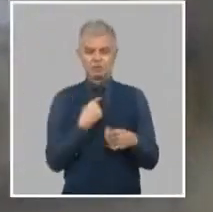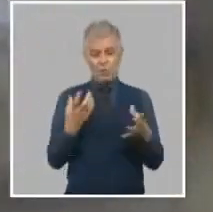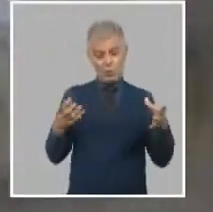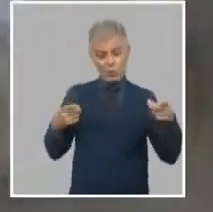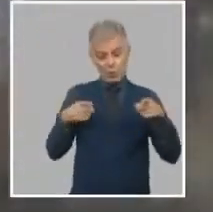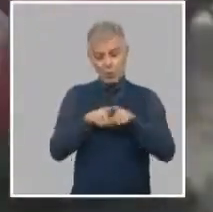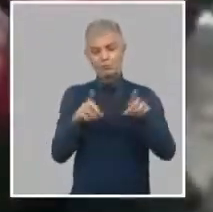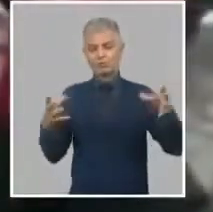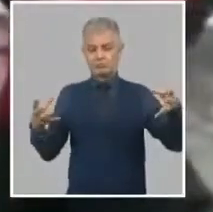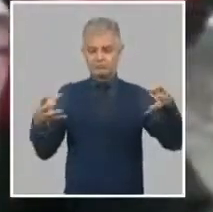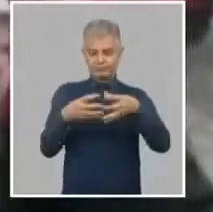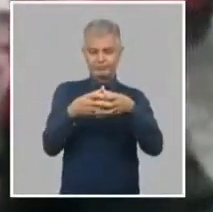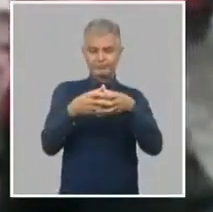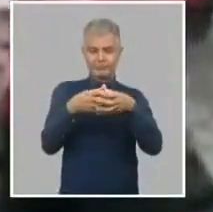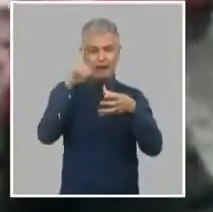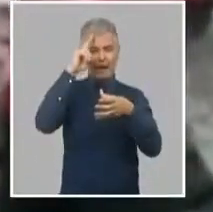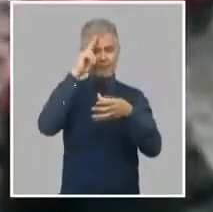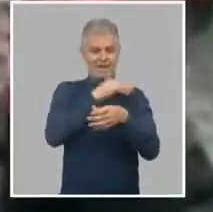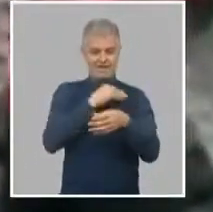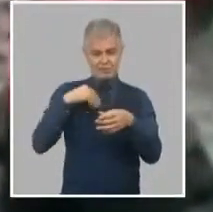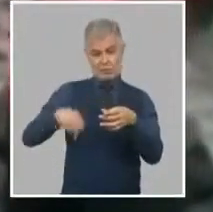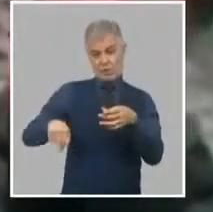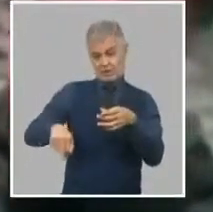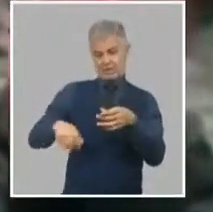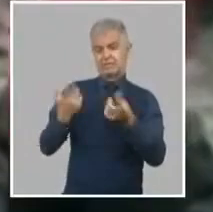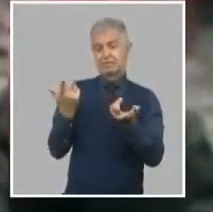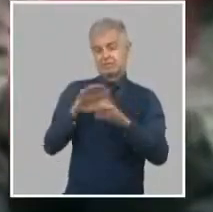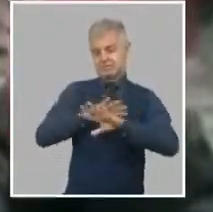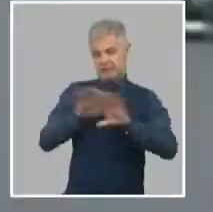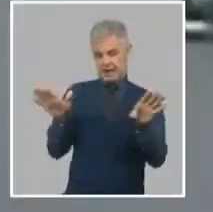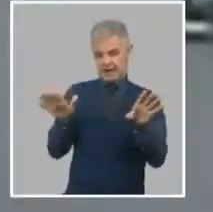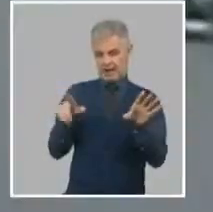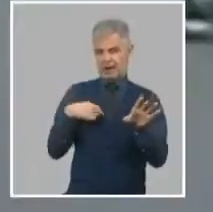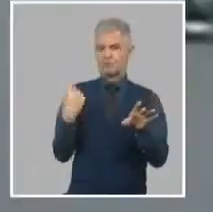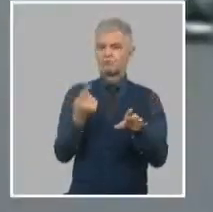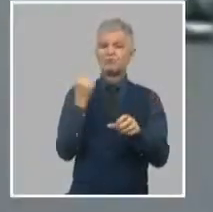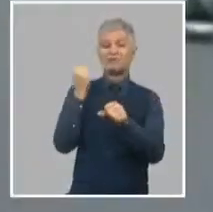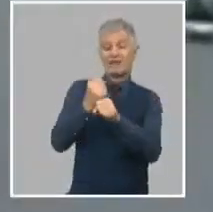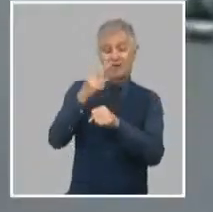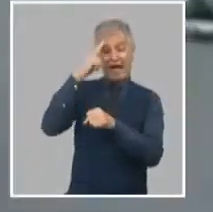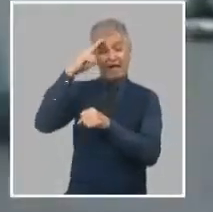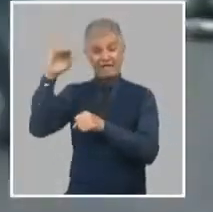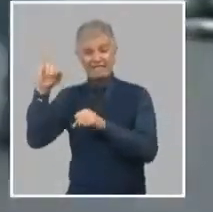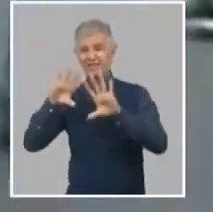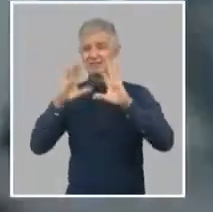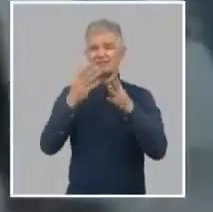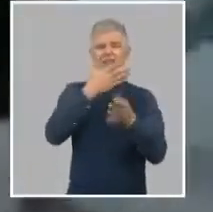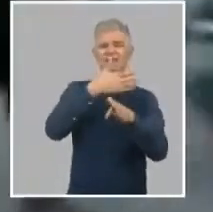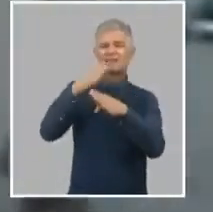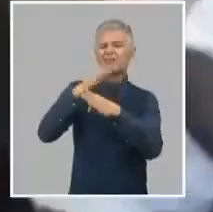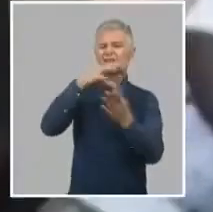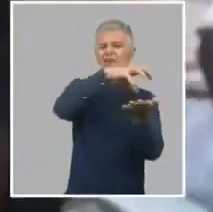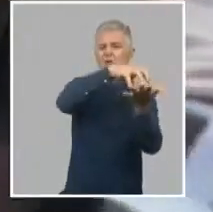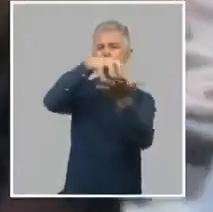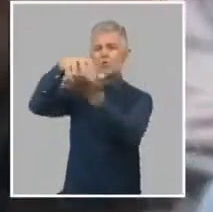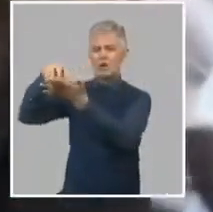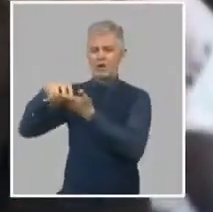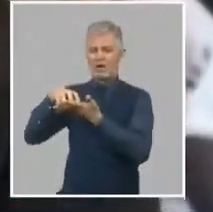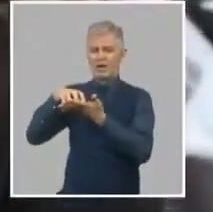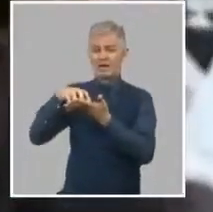ya existía. Se trabajó en todos los puntos más vulnerables que habían